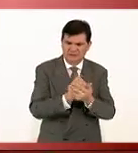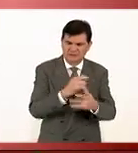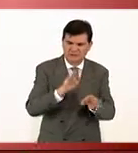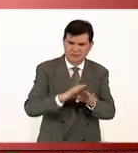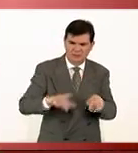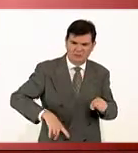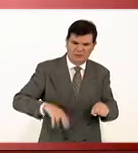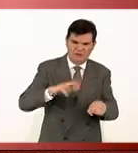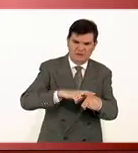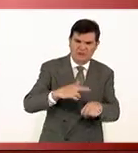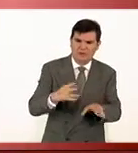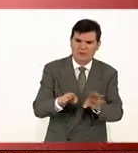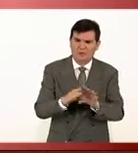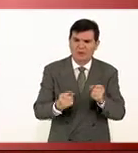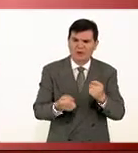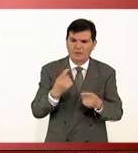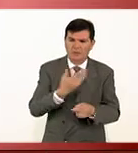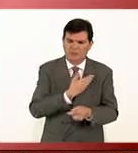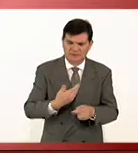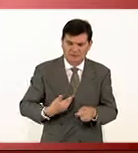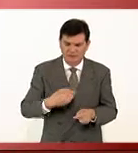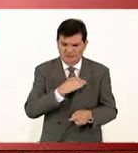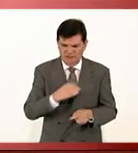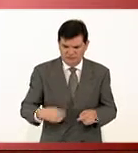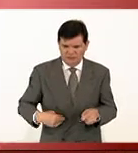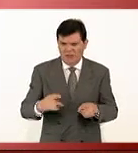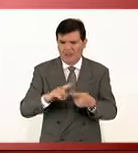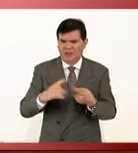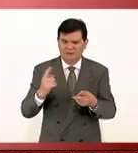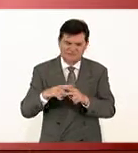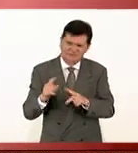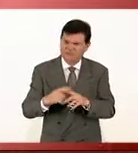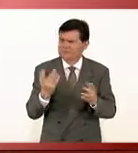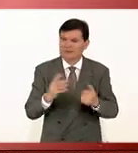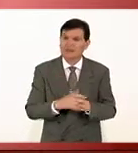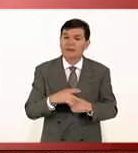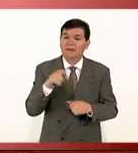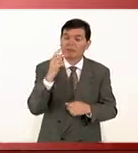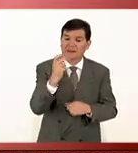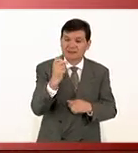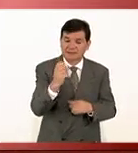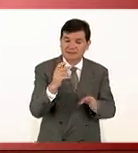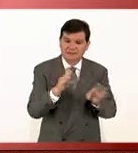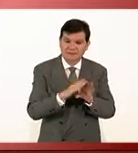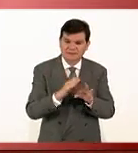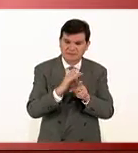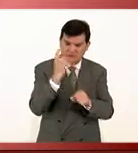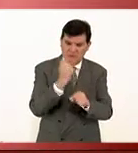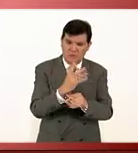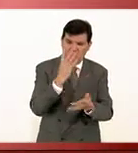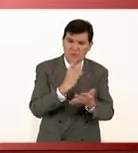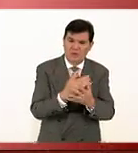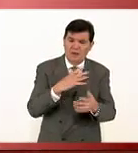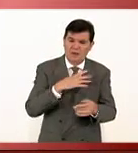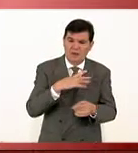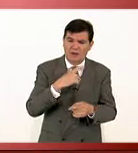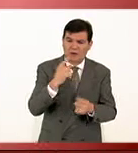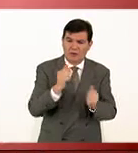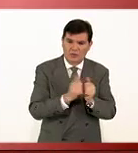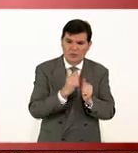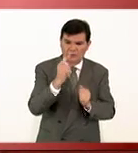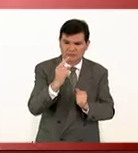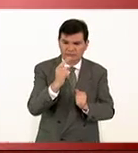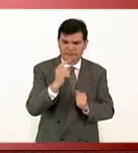como gobernador, algunos presidentes municipales emblemáticos, pero este es el único partido que tiene una especie